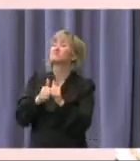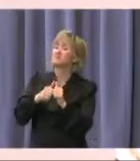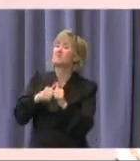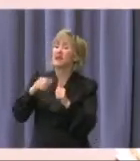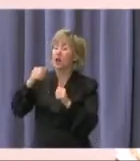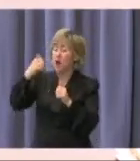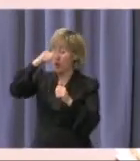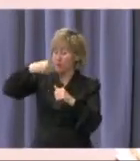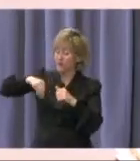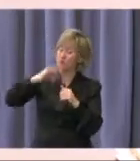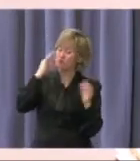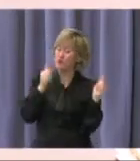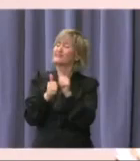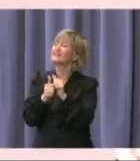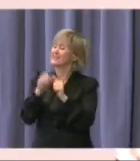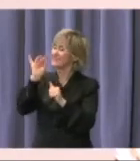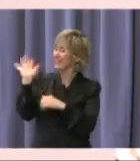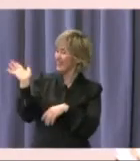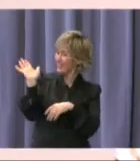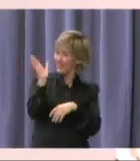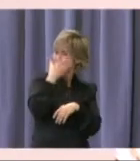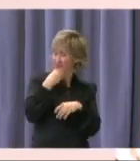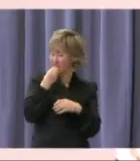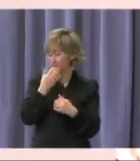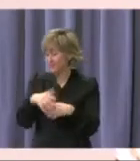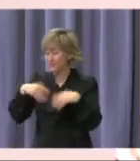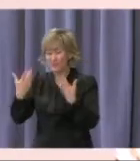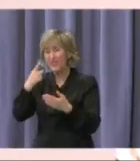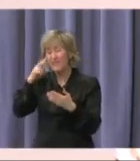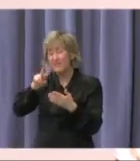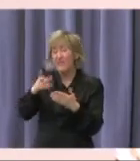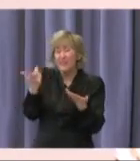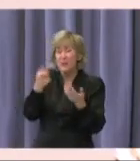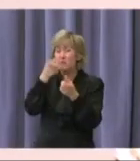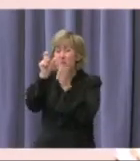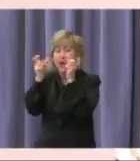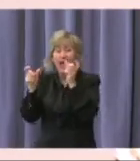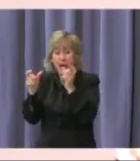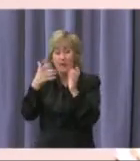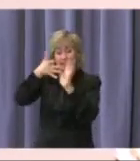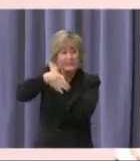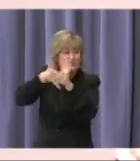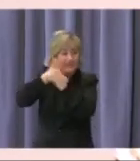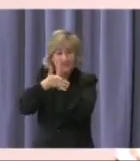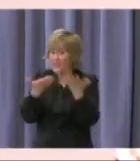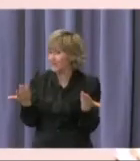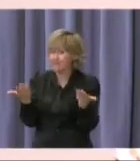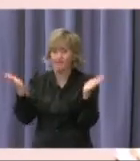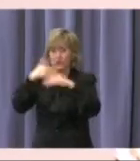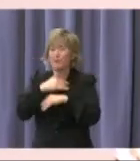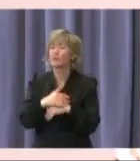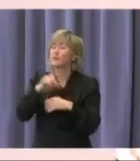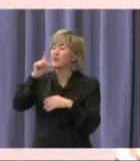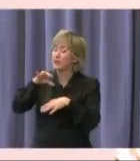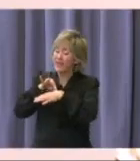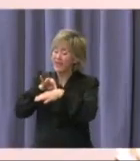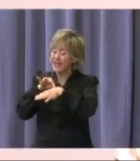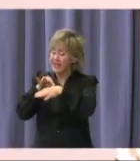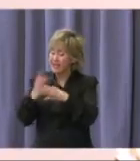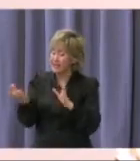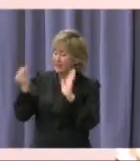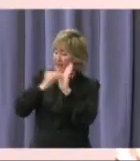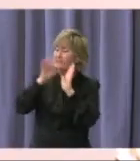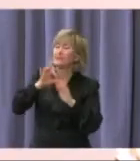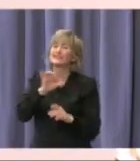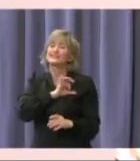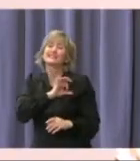nos sale, sino también para cuando tenemos un vacío léxico, que es muy interesante, ¿no? Luego también en la guía introduje el tema de la señorita,